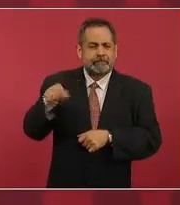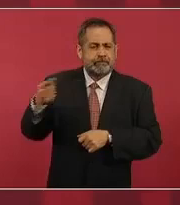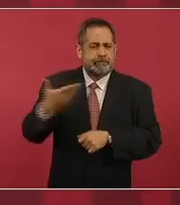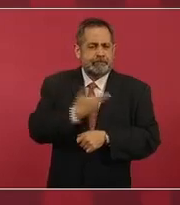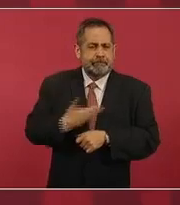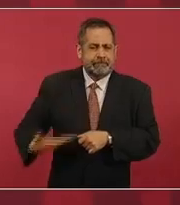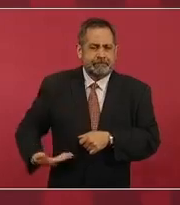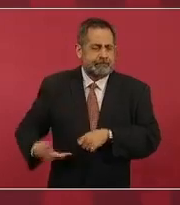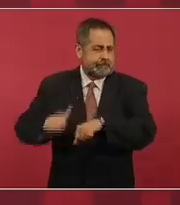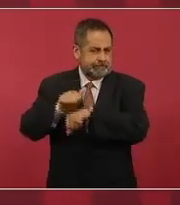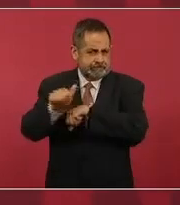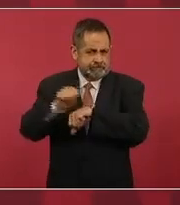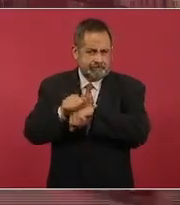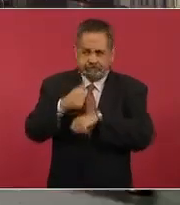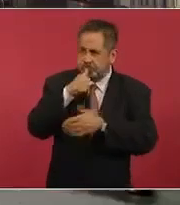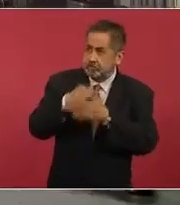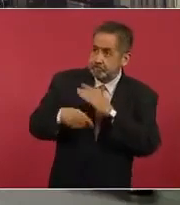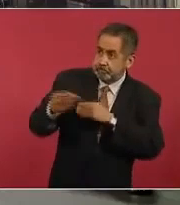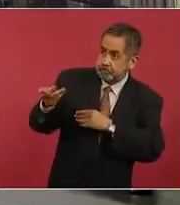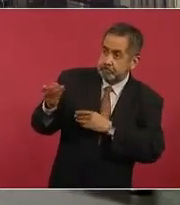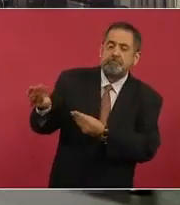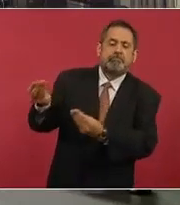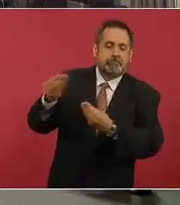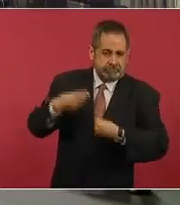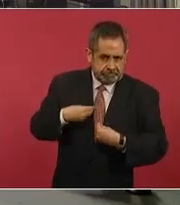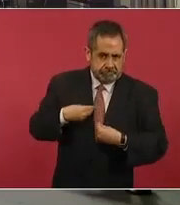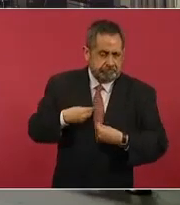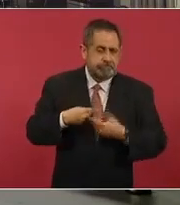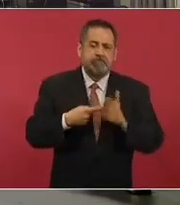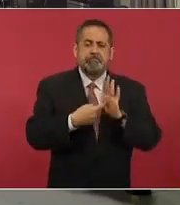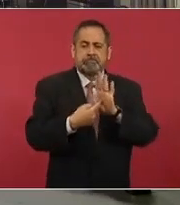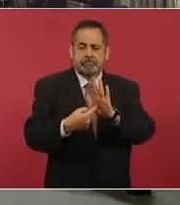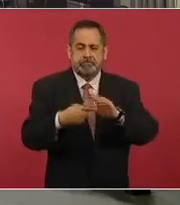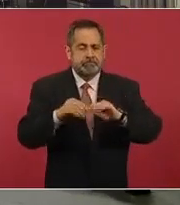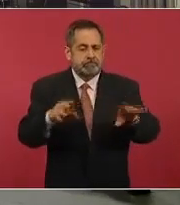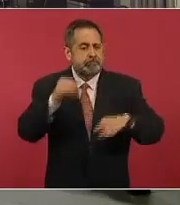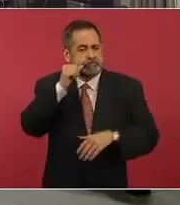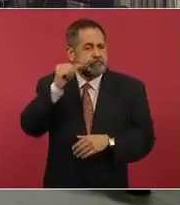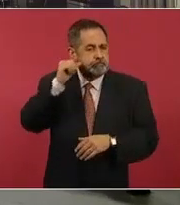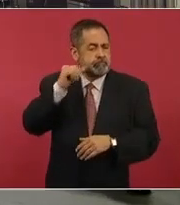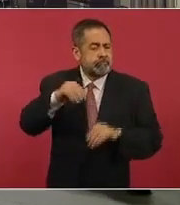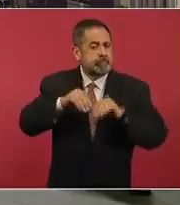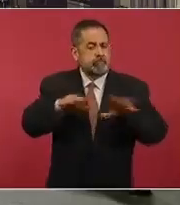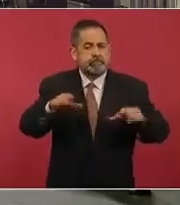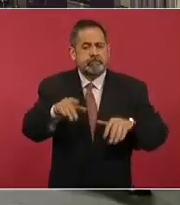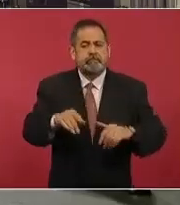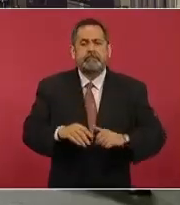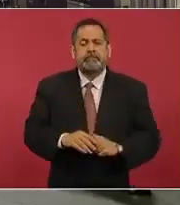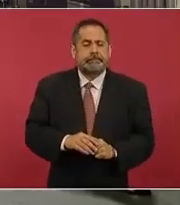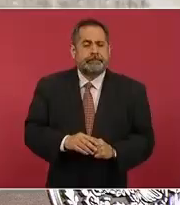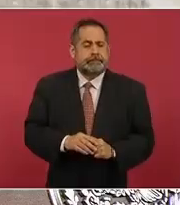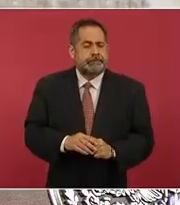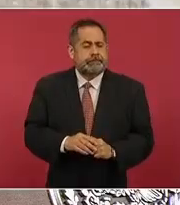de Argentina, y ayer